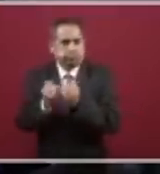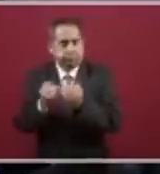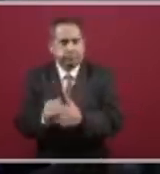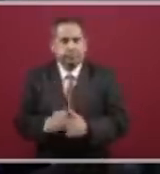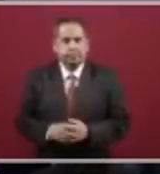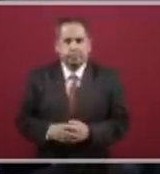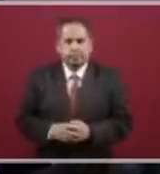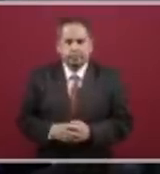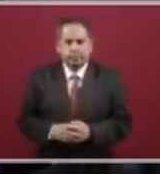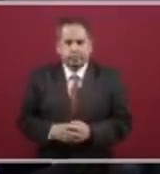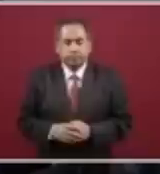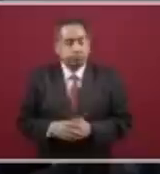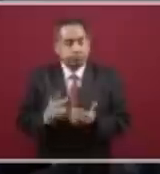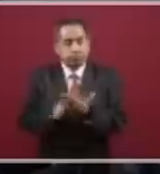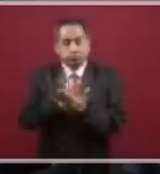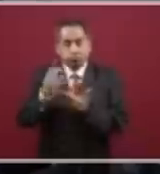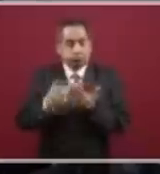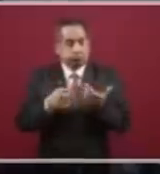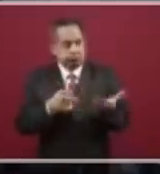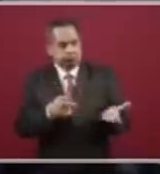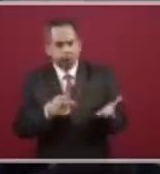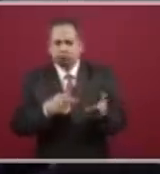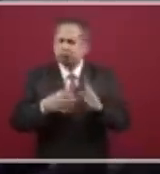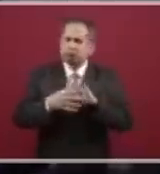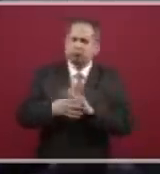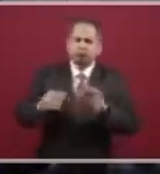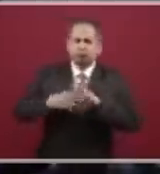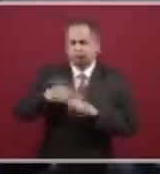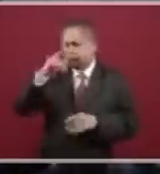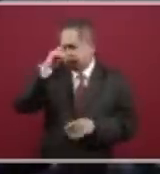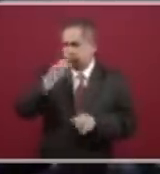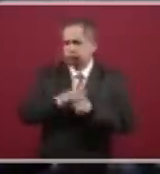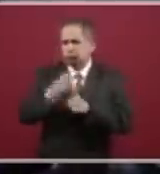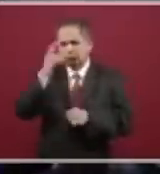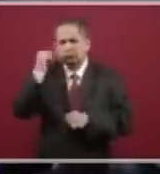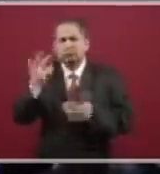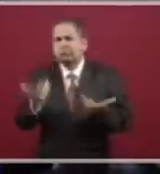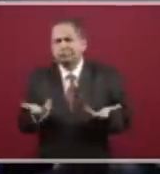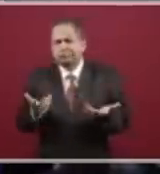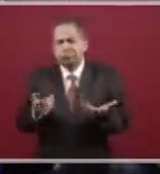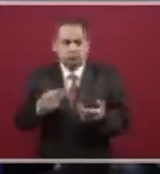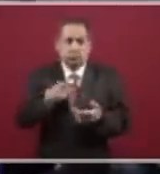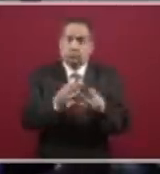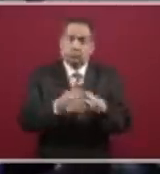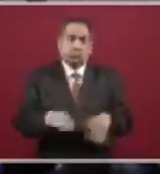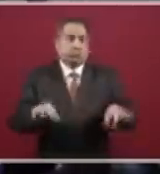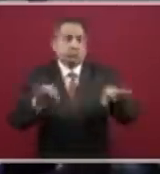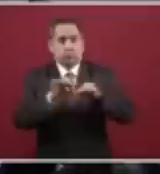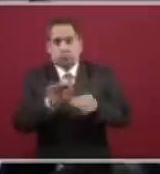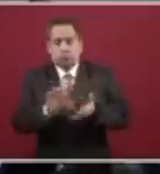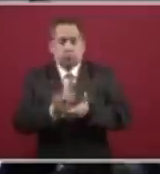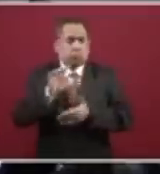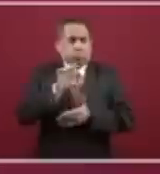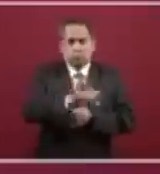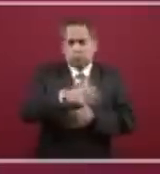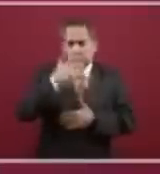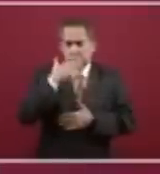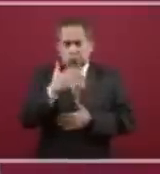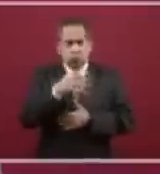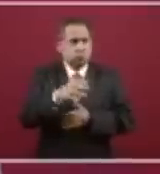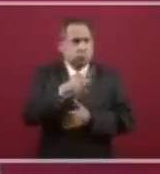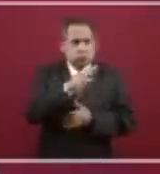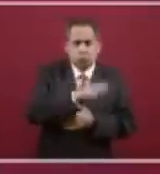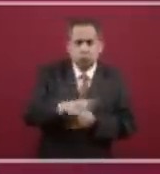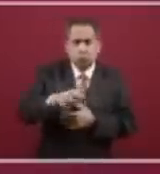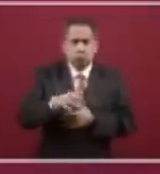promotores del proyecto escribieron siempre como argumento el que se trataba de una trascendental inversión en infraestructura con gran impacto